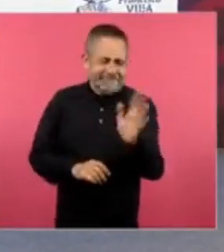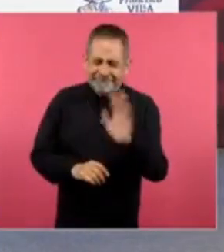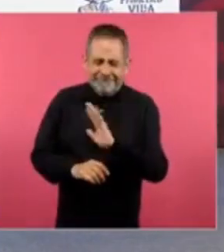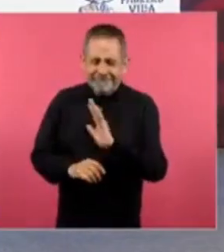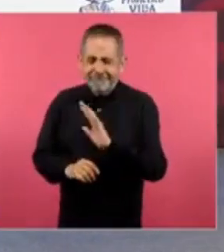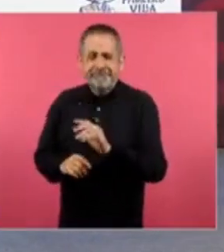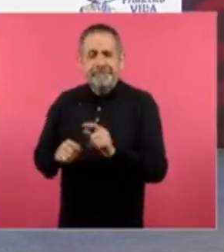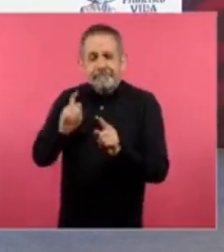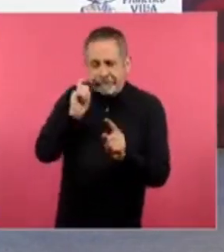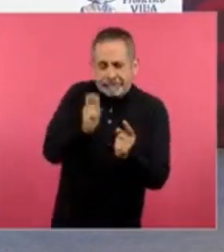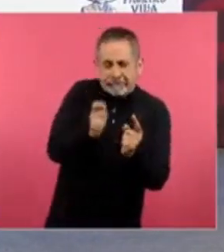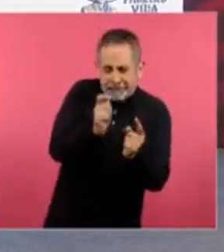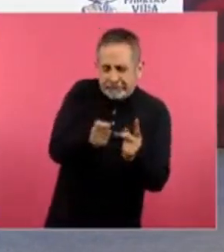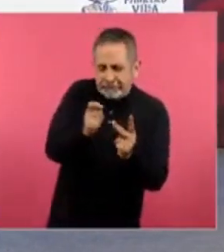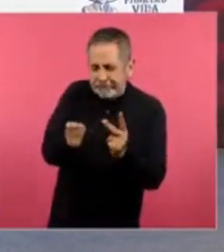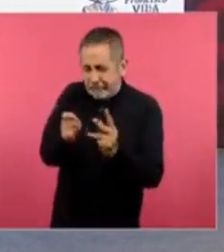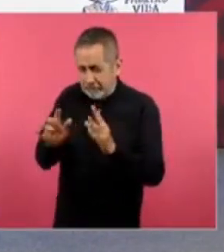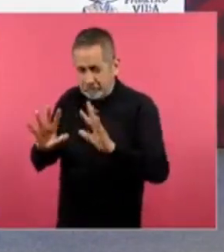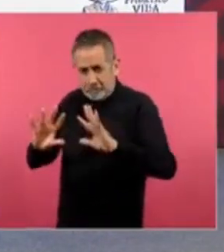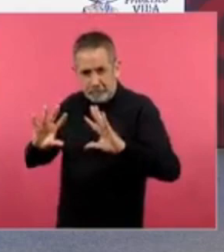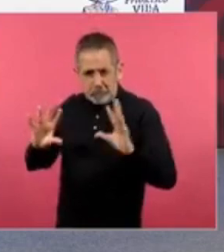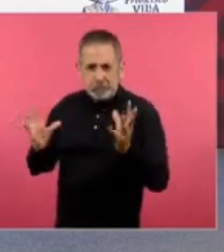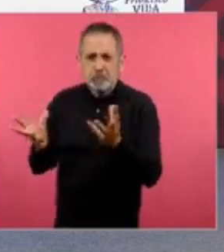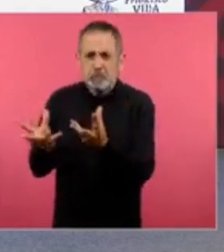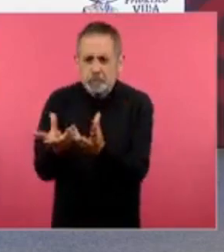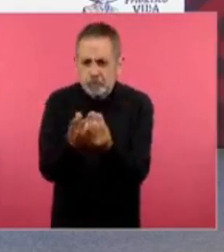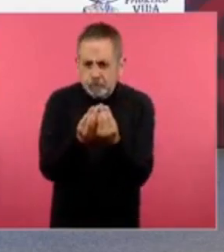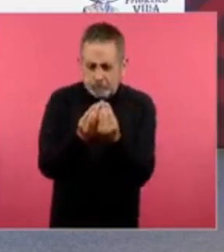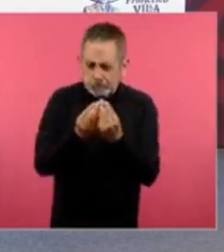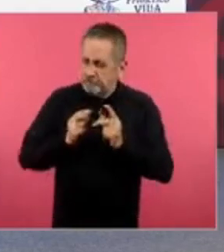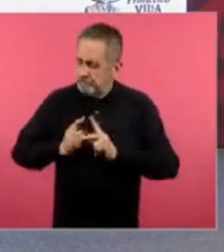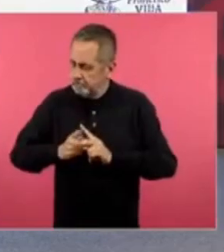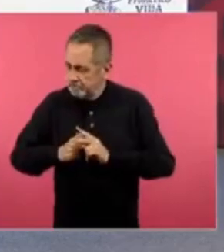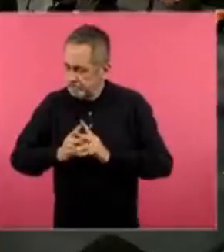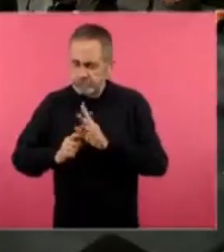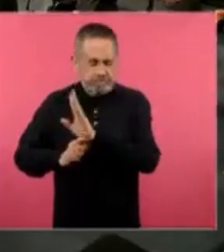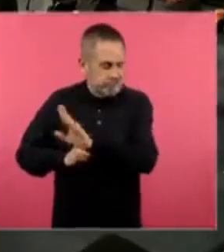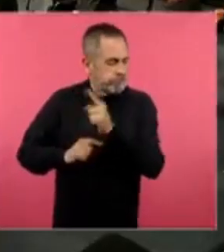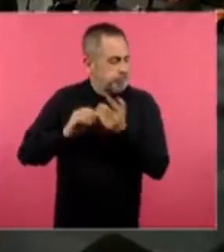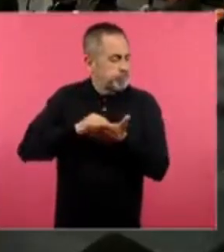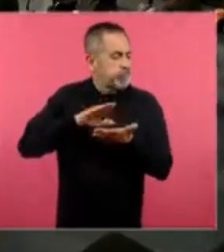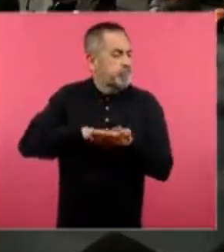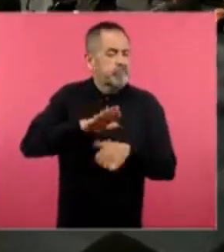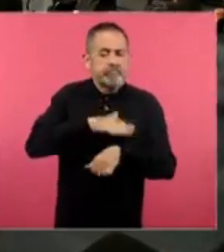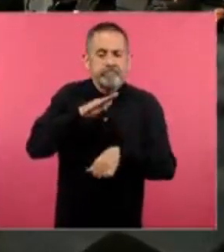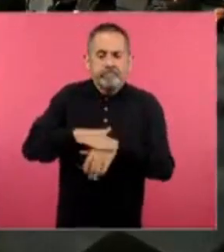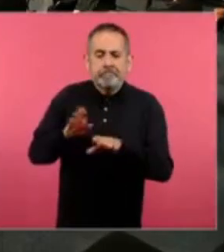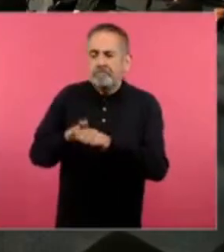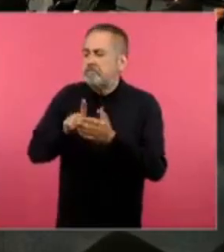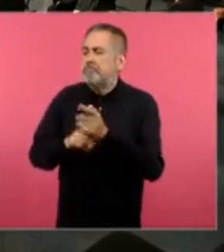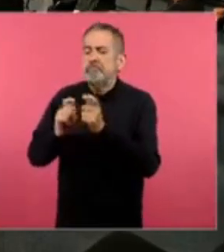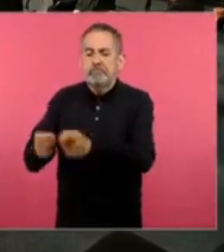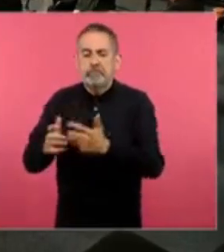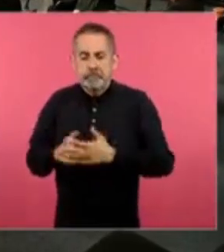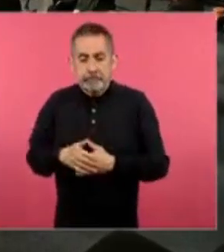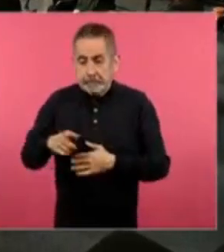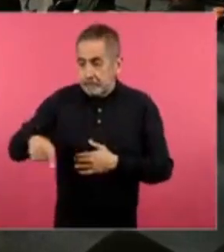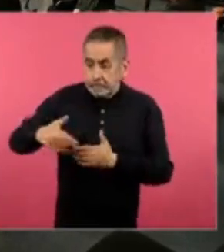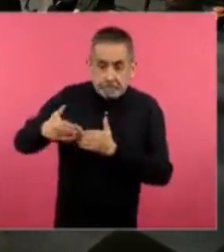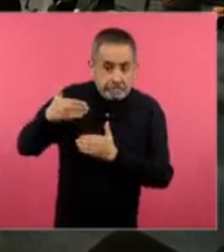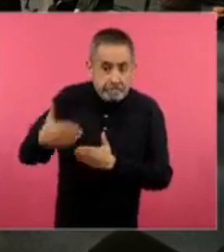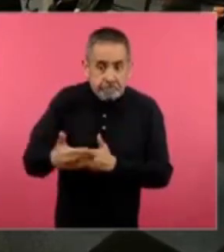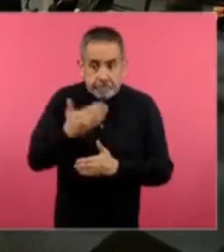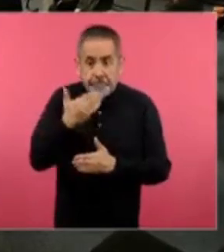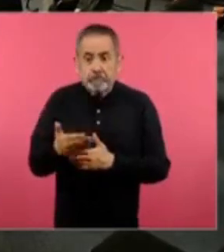los aspectos que podamos, todas las herramientas que necesitemos para determinar qué tanto hemos avanzado,